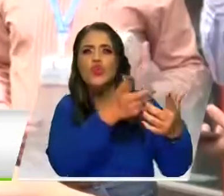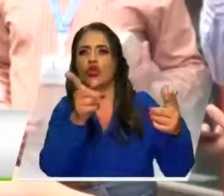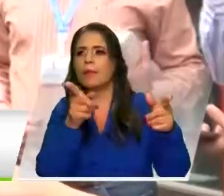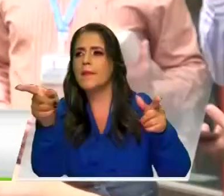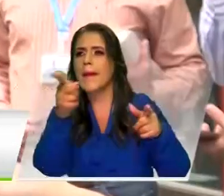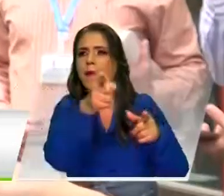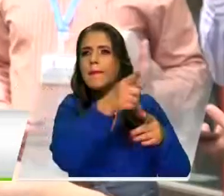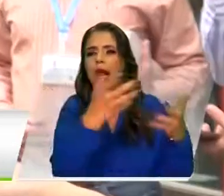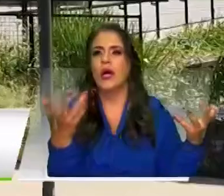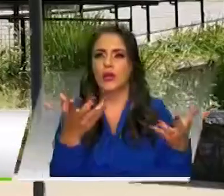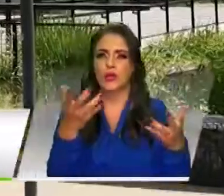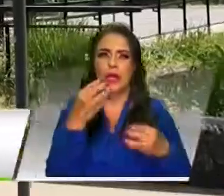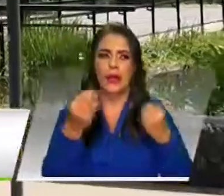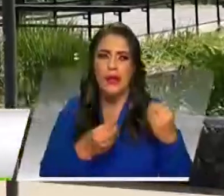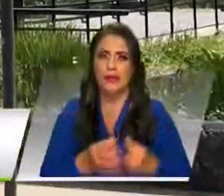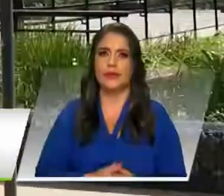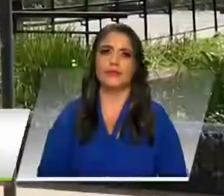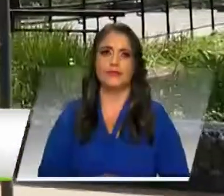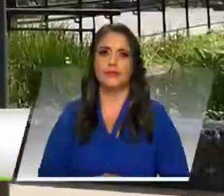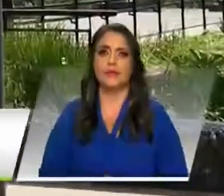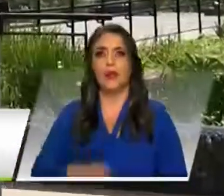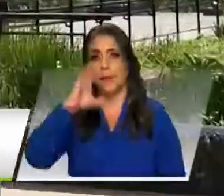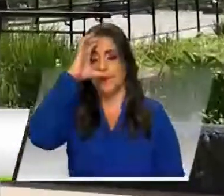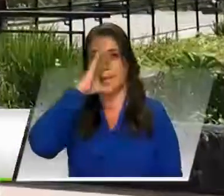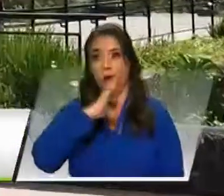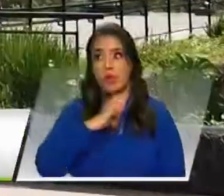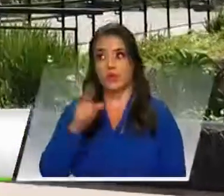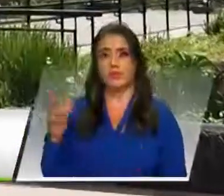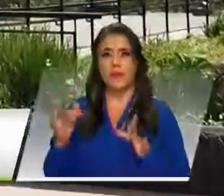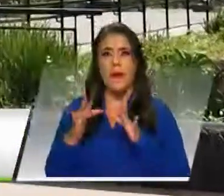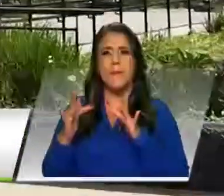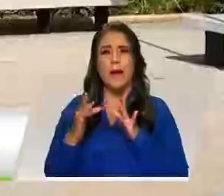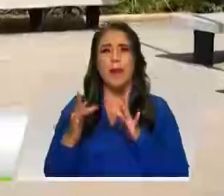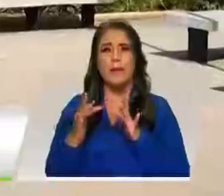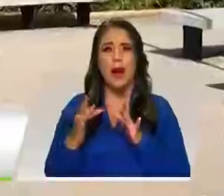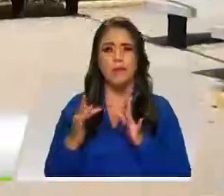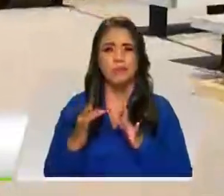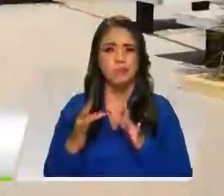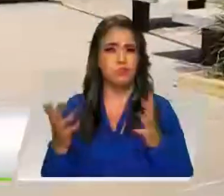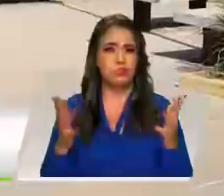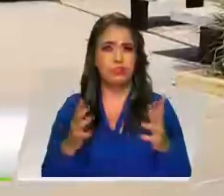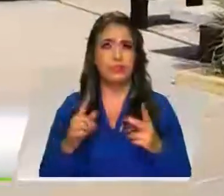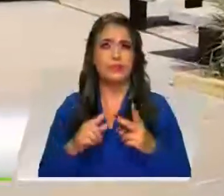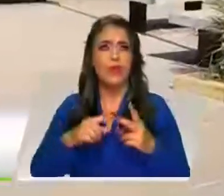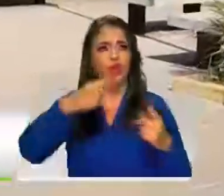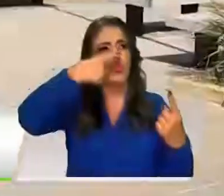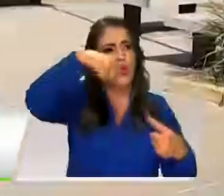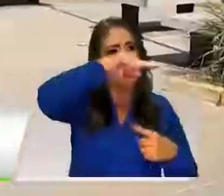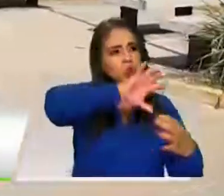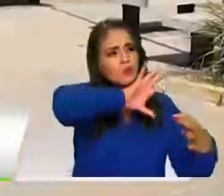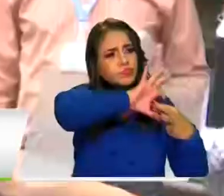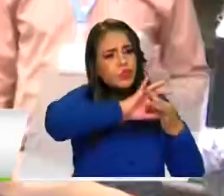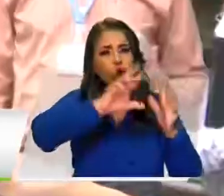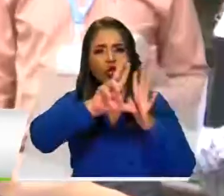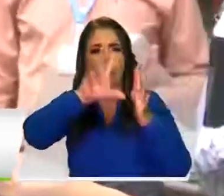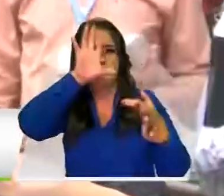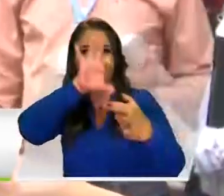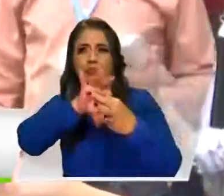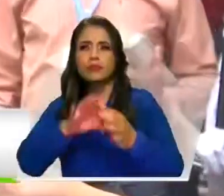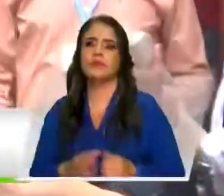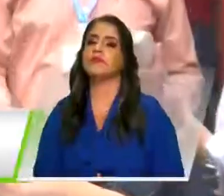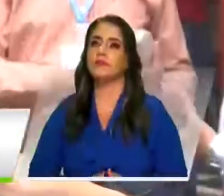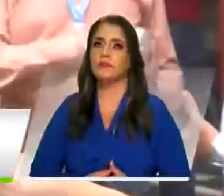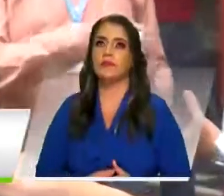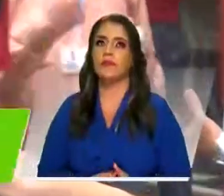lugares reconocidos. Estos policías también trabajarán de forma coordinada con operadores de turismo y hoteleros. Articular con